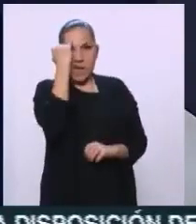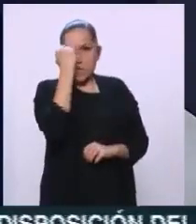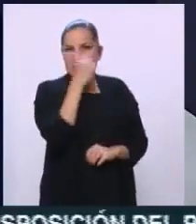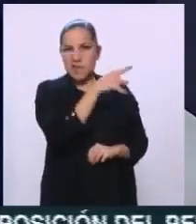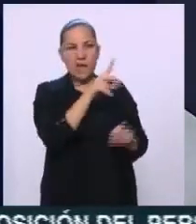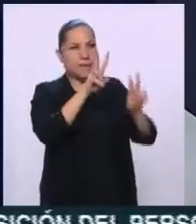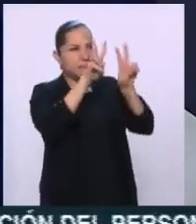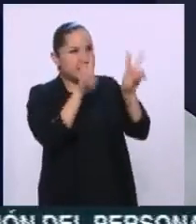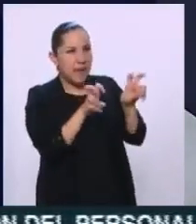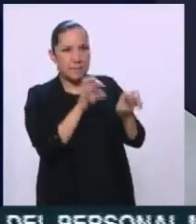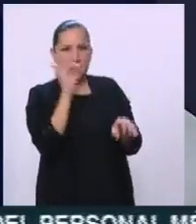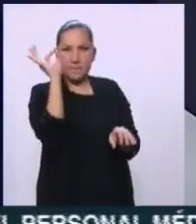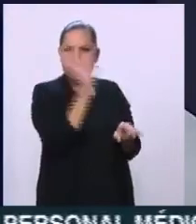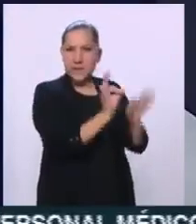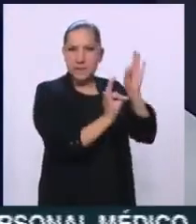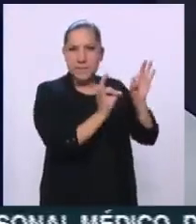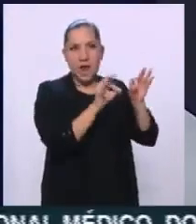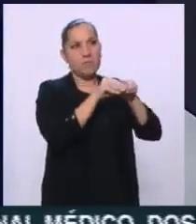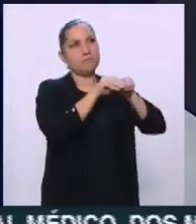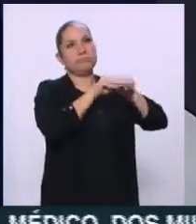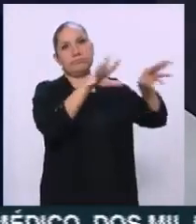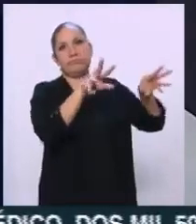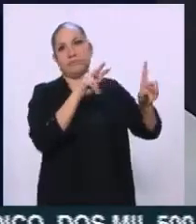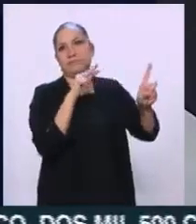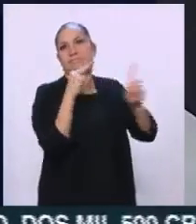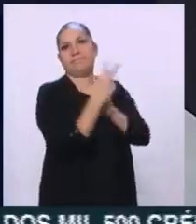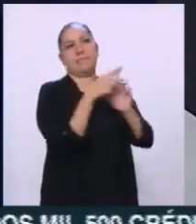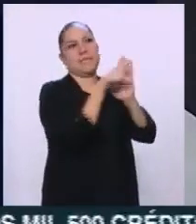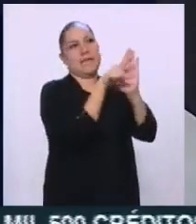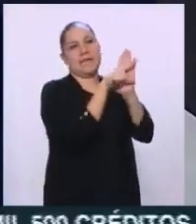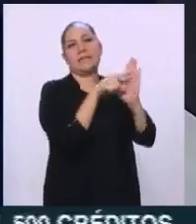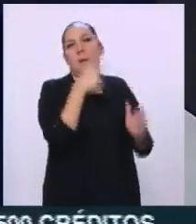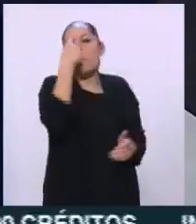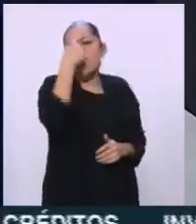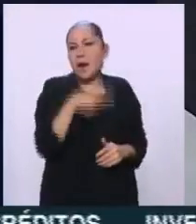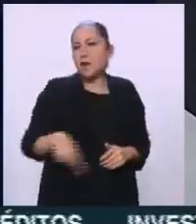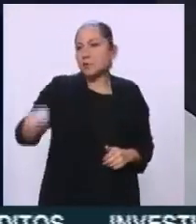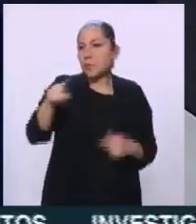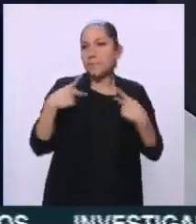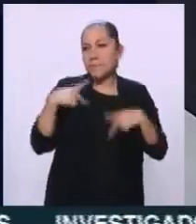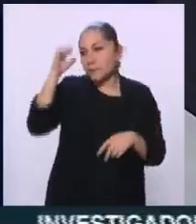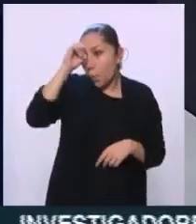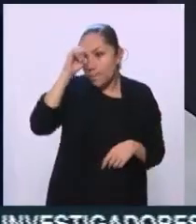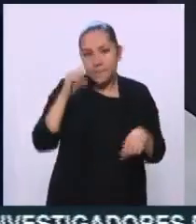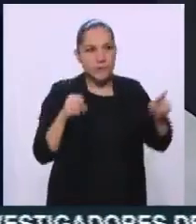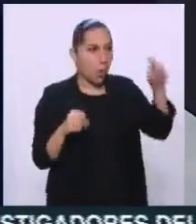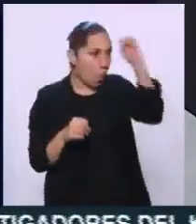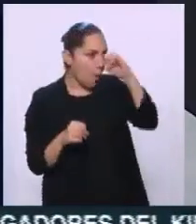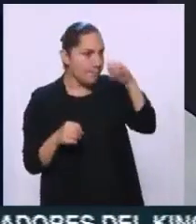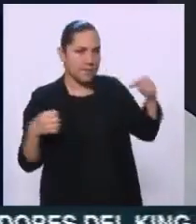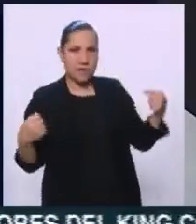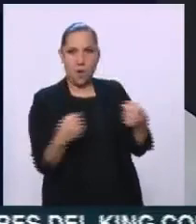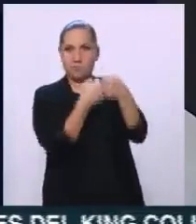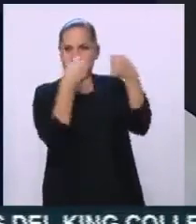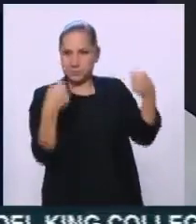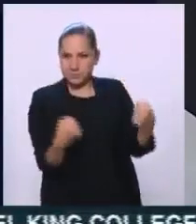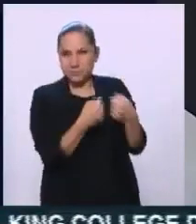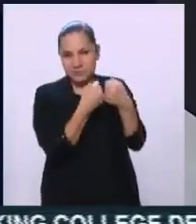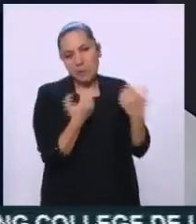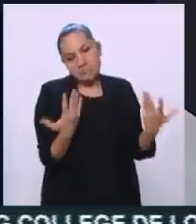raciales, en fin, etcétera, de generar una polarización y un choque social. Entonces, tenemos que cambiar esa narrativa por una